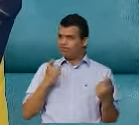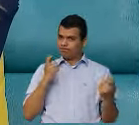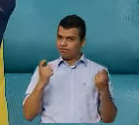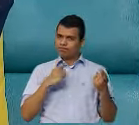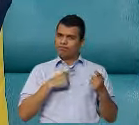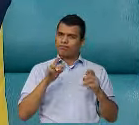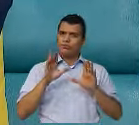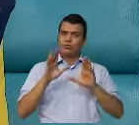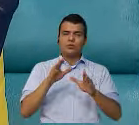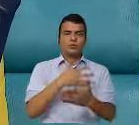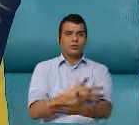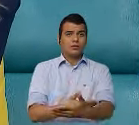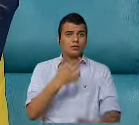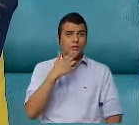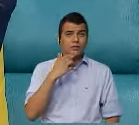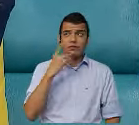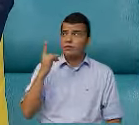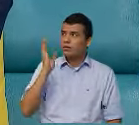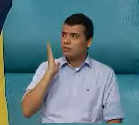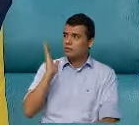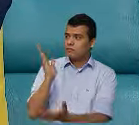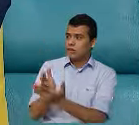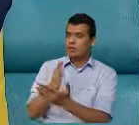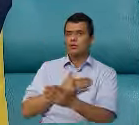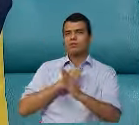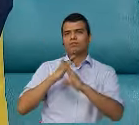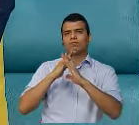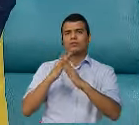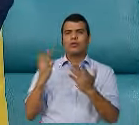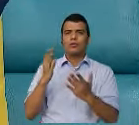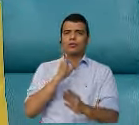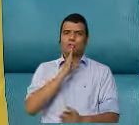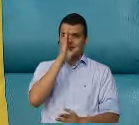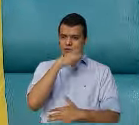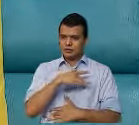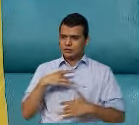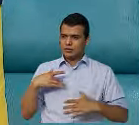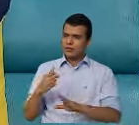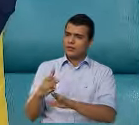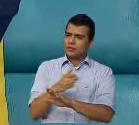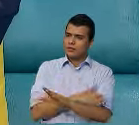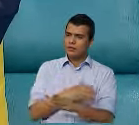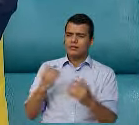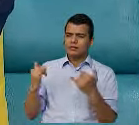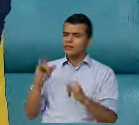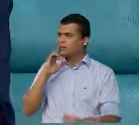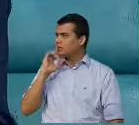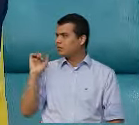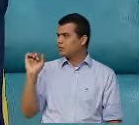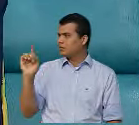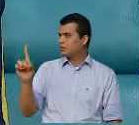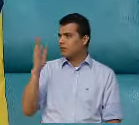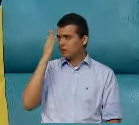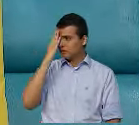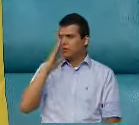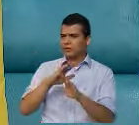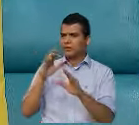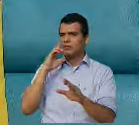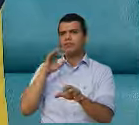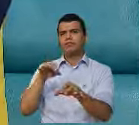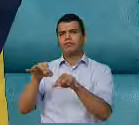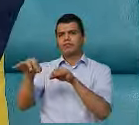diabetes, evitar que podamos padecerla, y esto es con hábitos saludables. Para finalizar, doctora Marcela, ya estamos como cerrando el tema, vamos